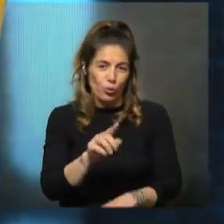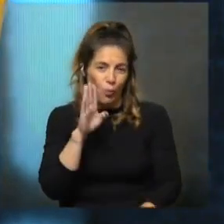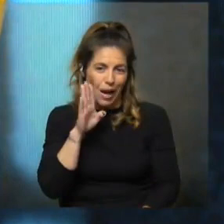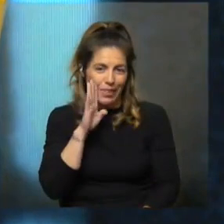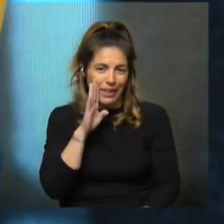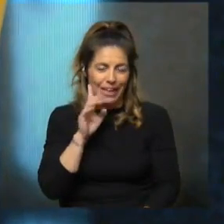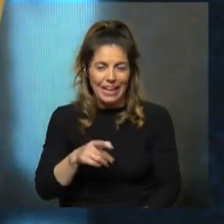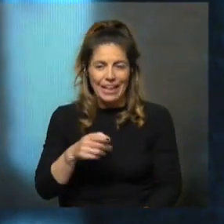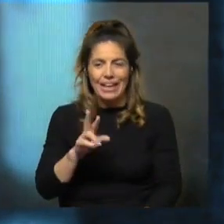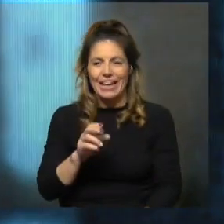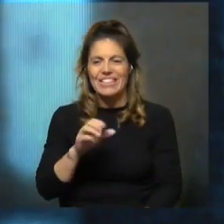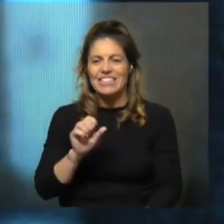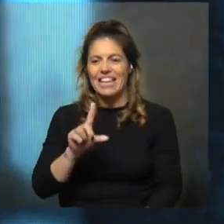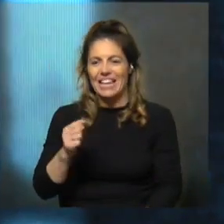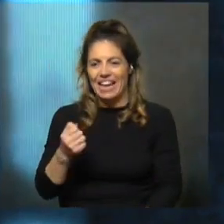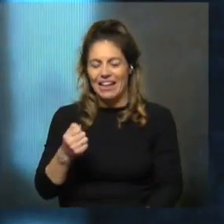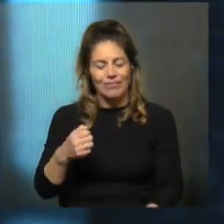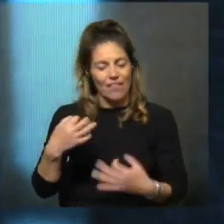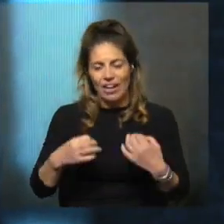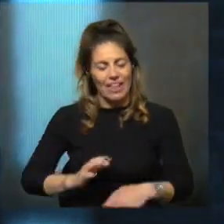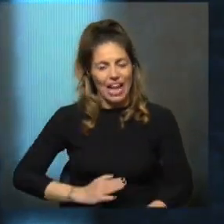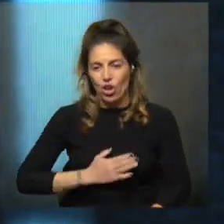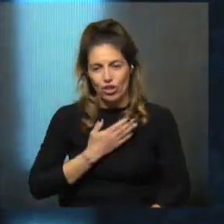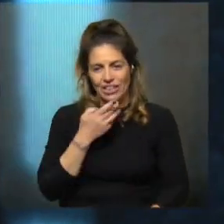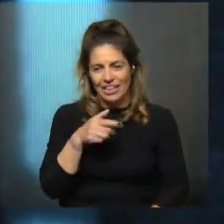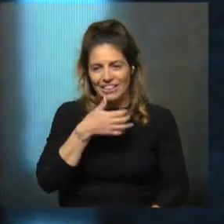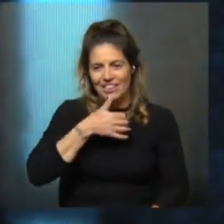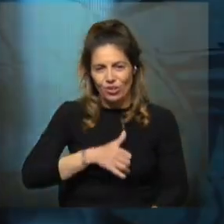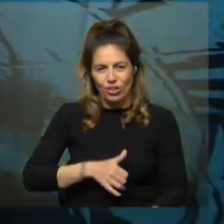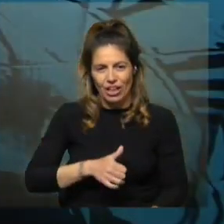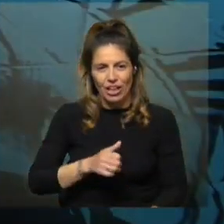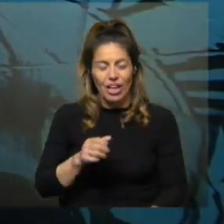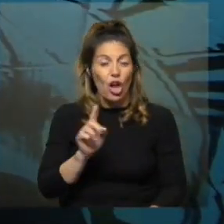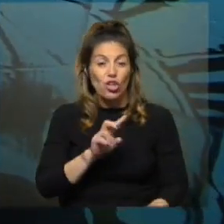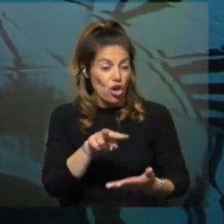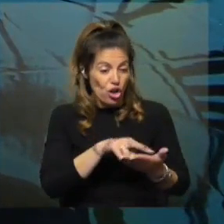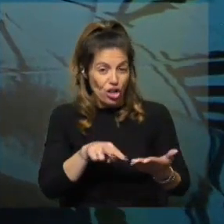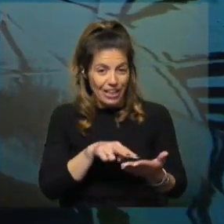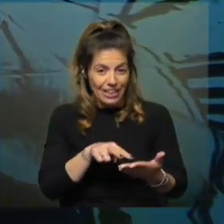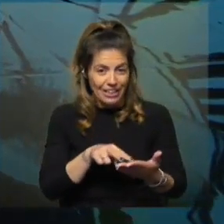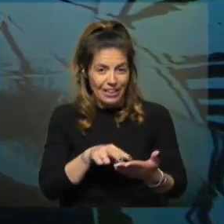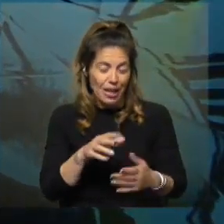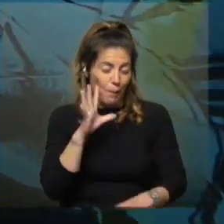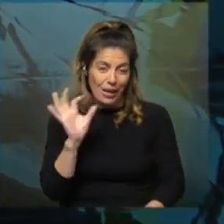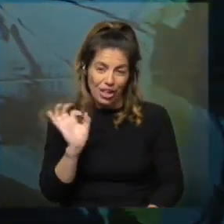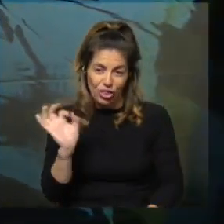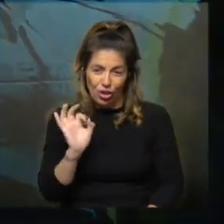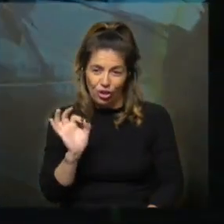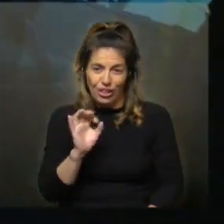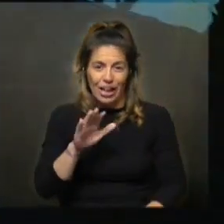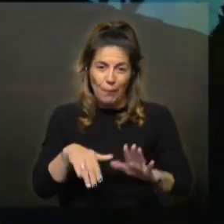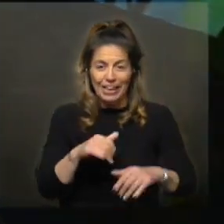que es una verdadera heroína en esta historia no lo leí todavía Gabriel disculpame Capaz que contas la